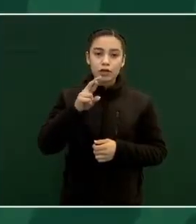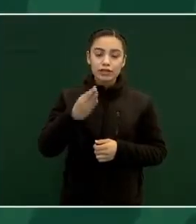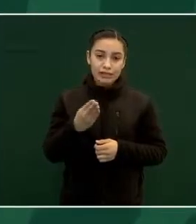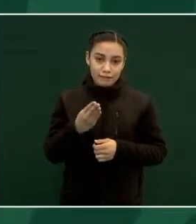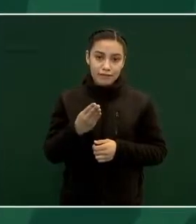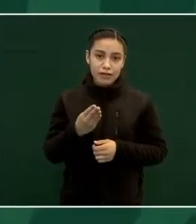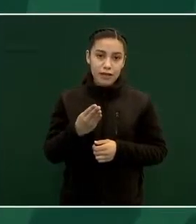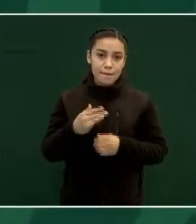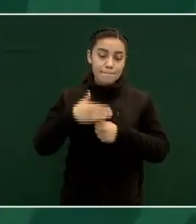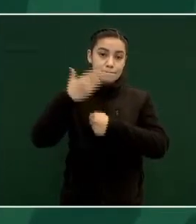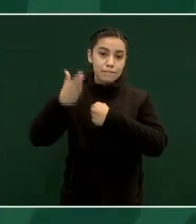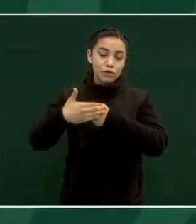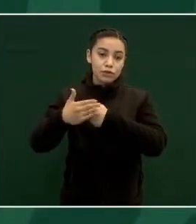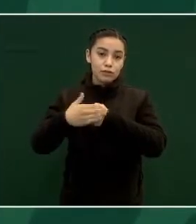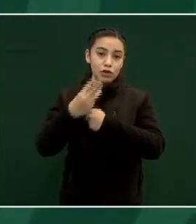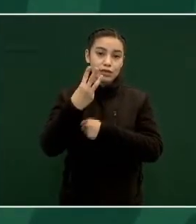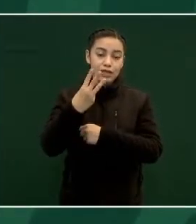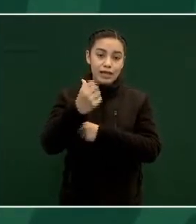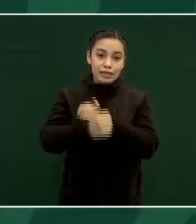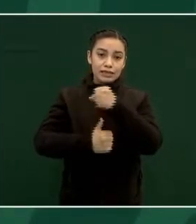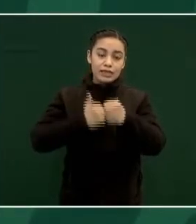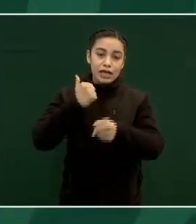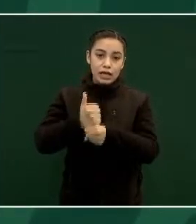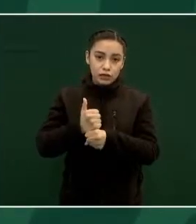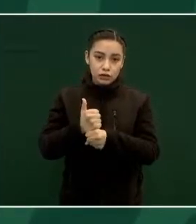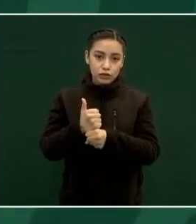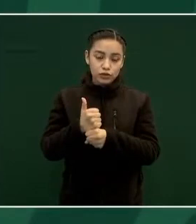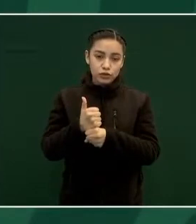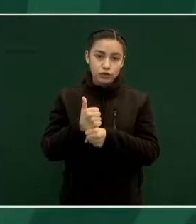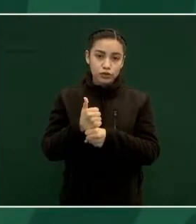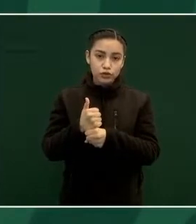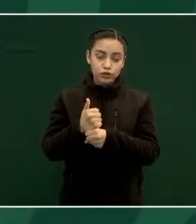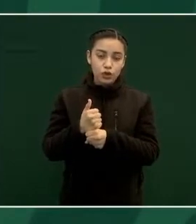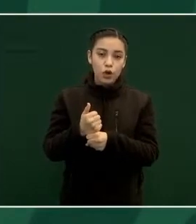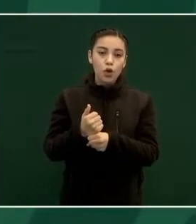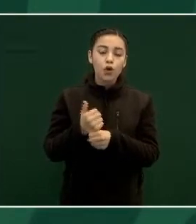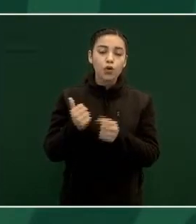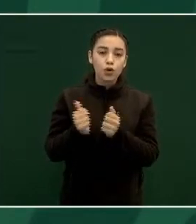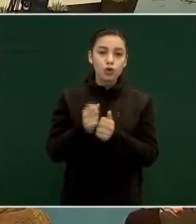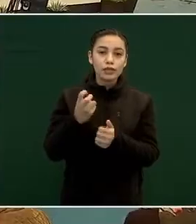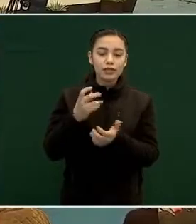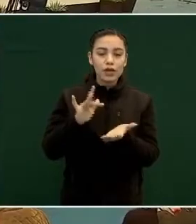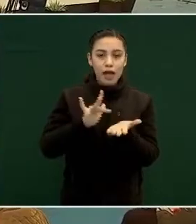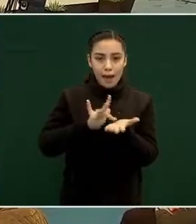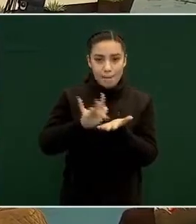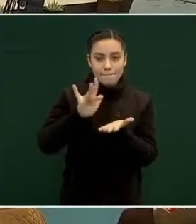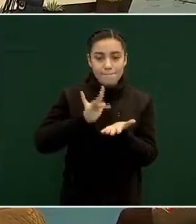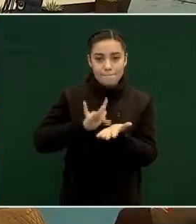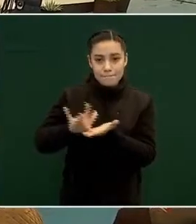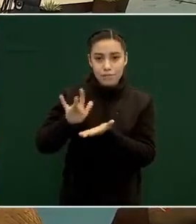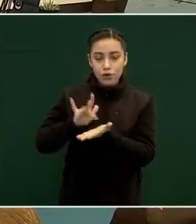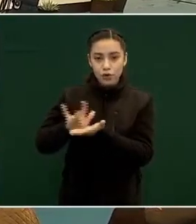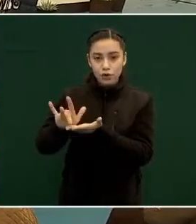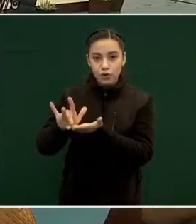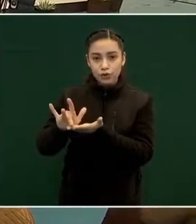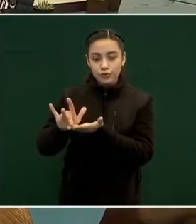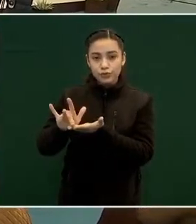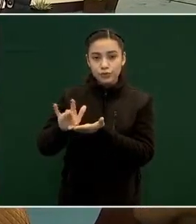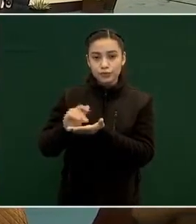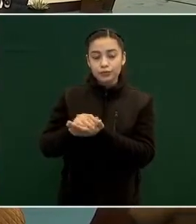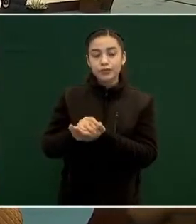años a través mediante un apoyo de Banobras, y que